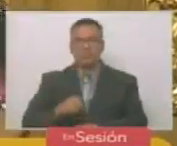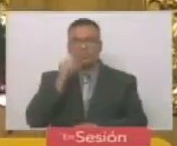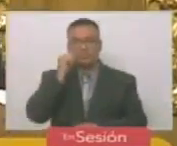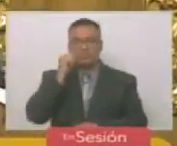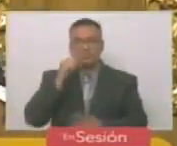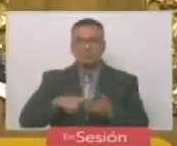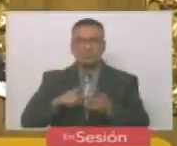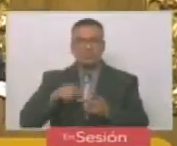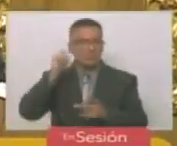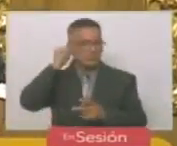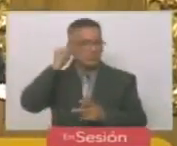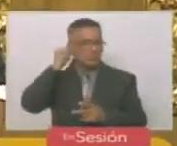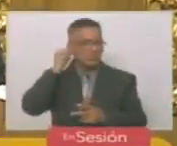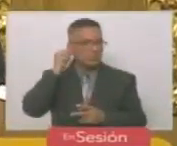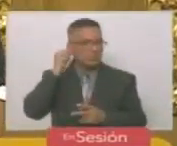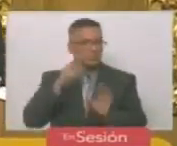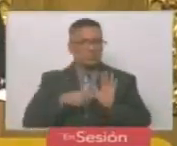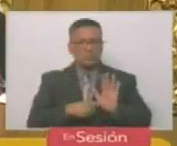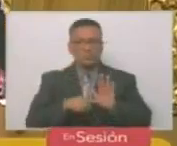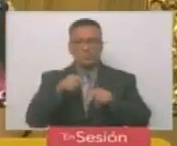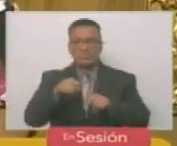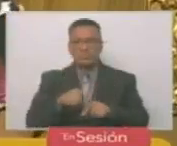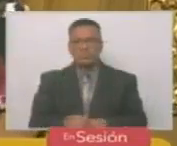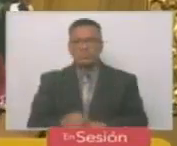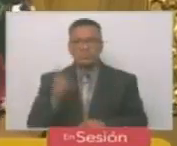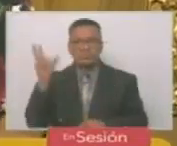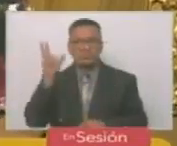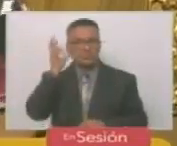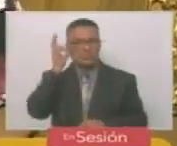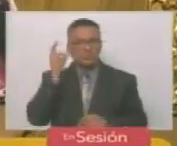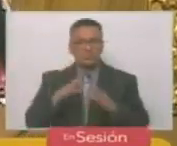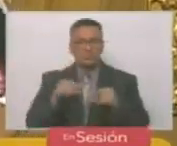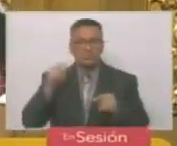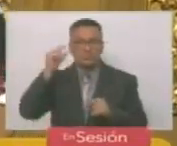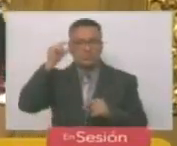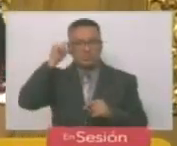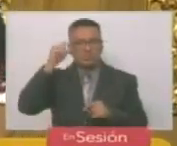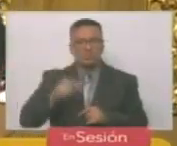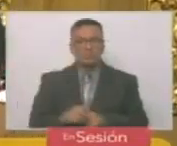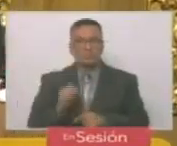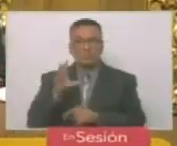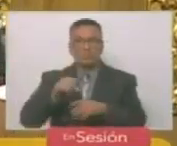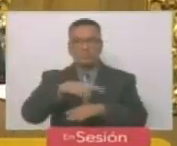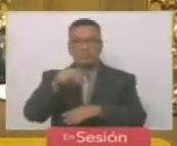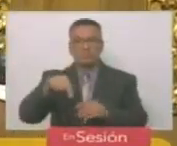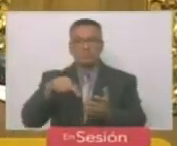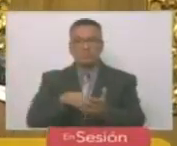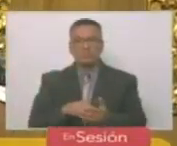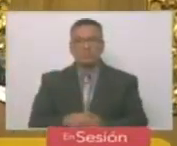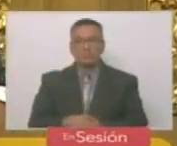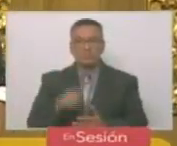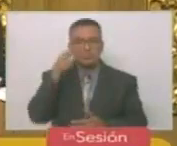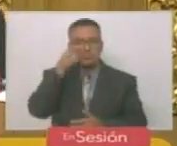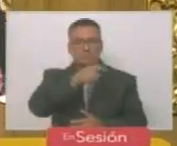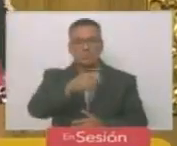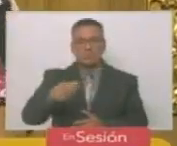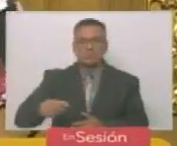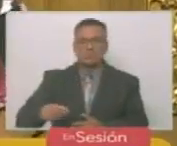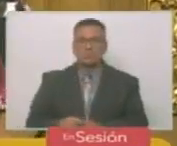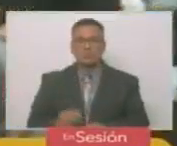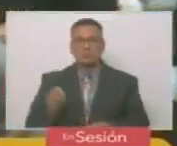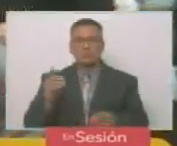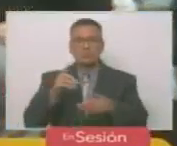pueblo presente que nos escucha día a día en esta Asamblea Nacional, ese pueblo que depositó